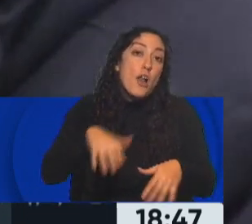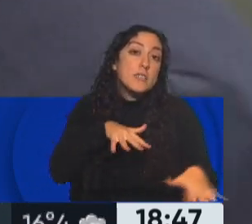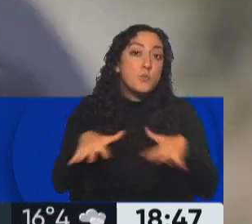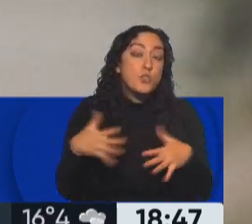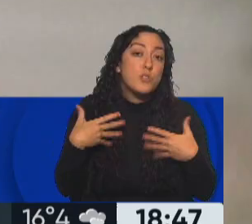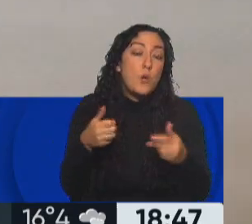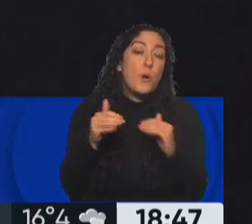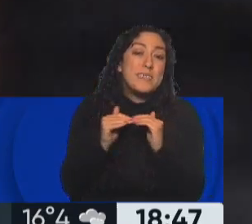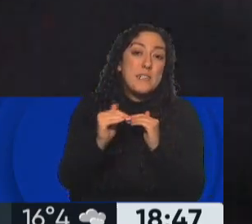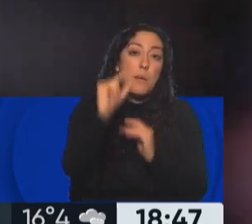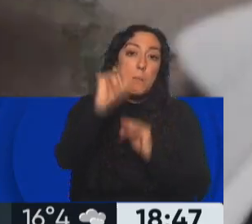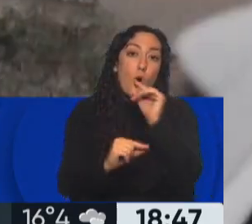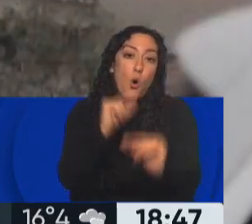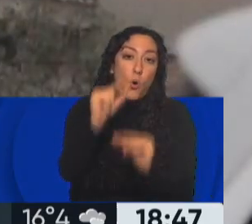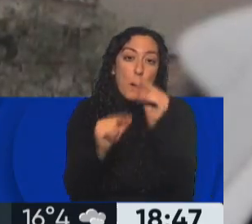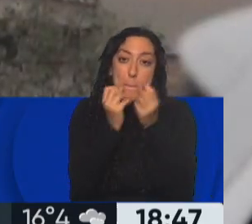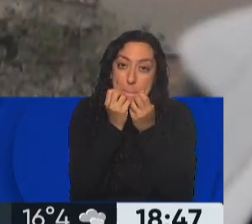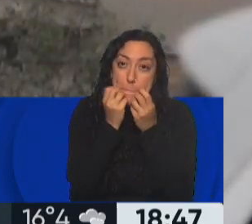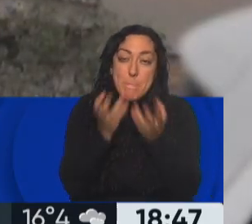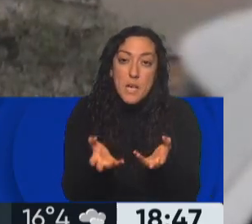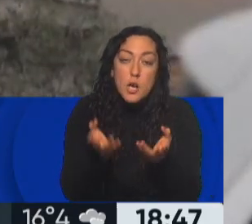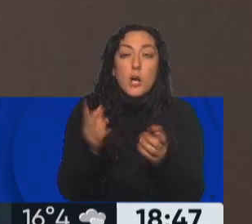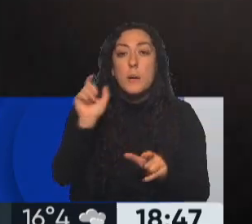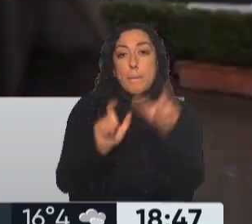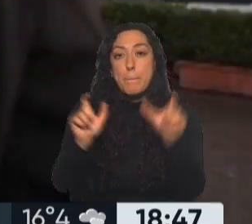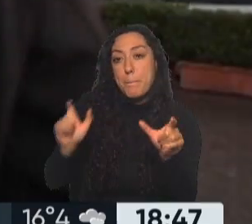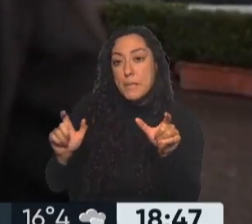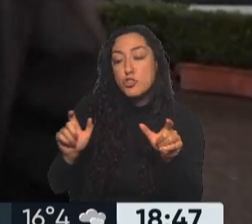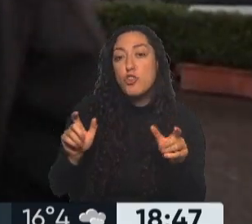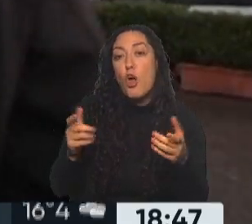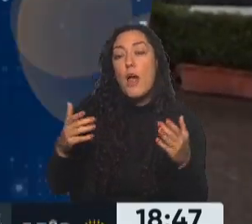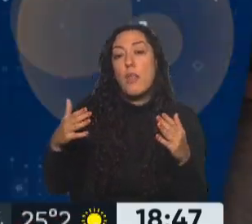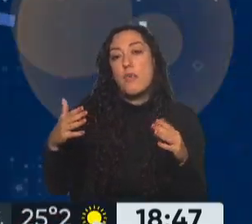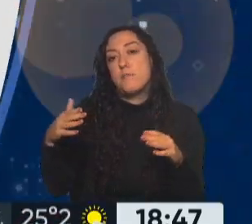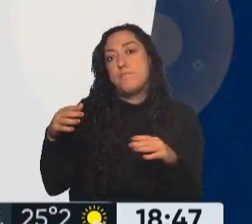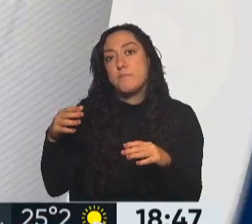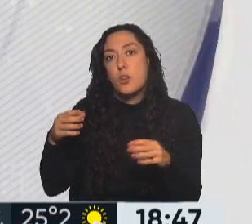recupera poco a poco, según explicaron fuentes de la Santa Sede.